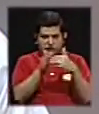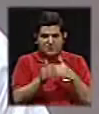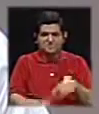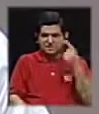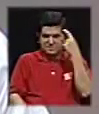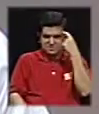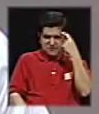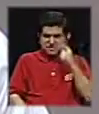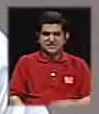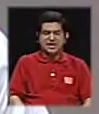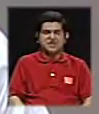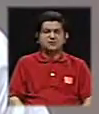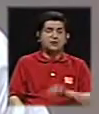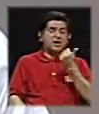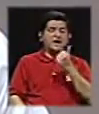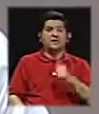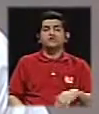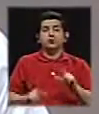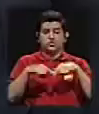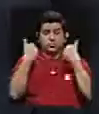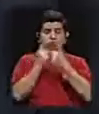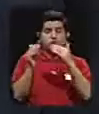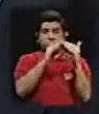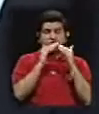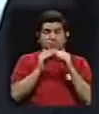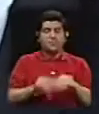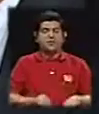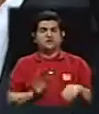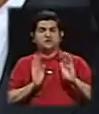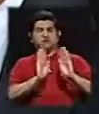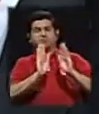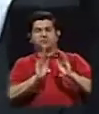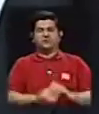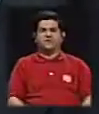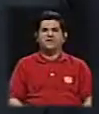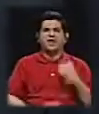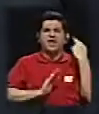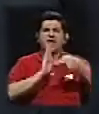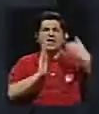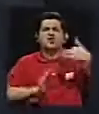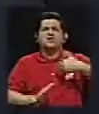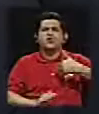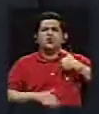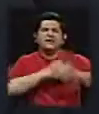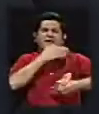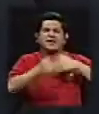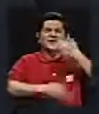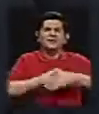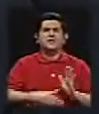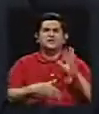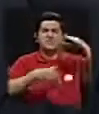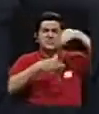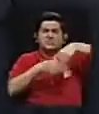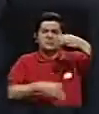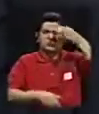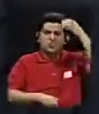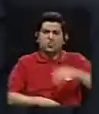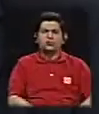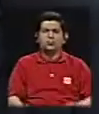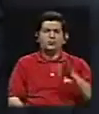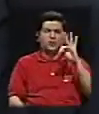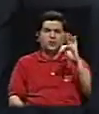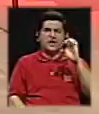la visión del resto de la población. Uh-huh. En ese contexto, digamos, ¿qué papel juega el proceso de inserción de la cultura Terra